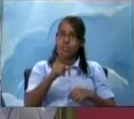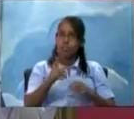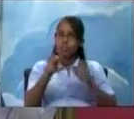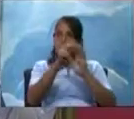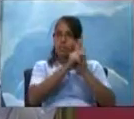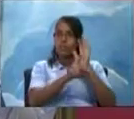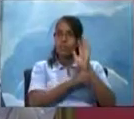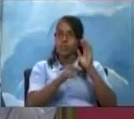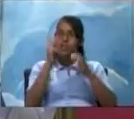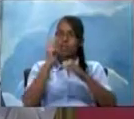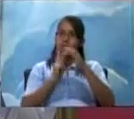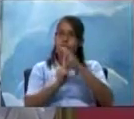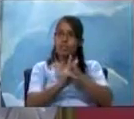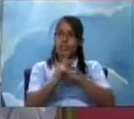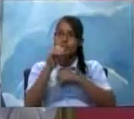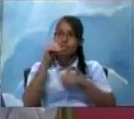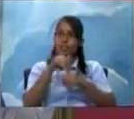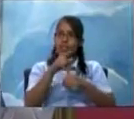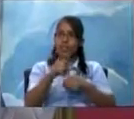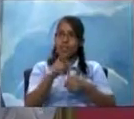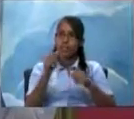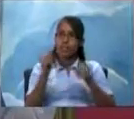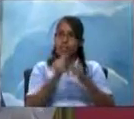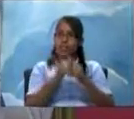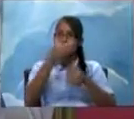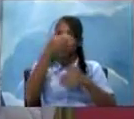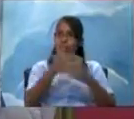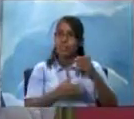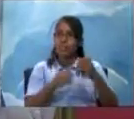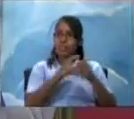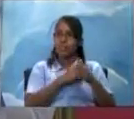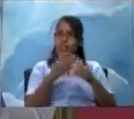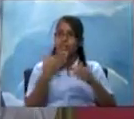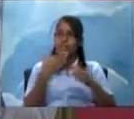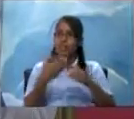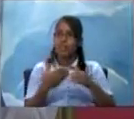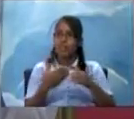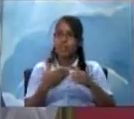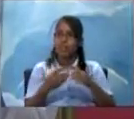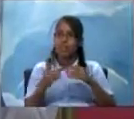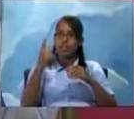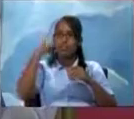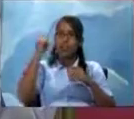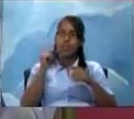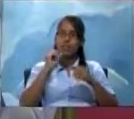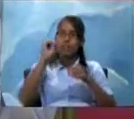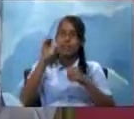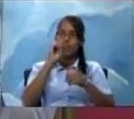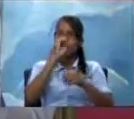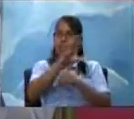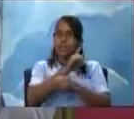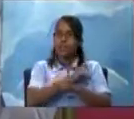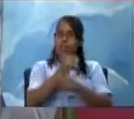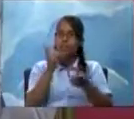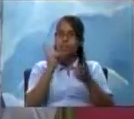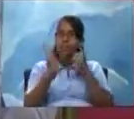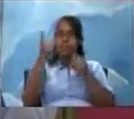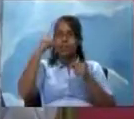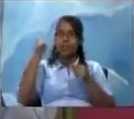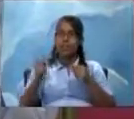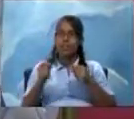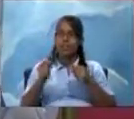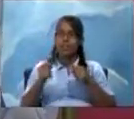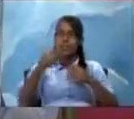un proyecto, una visión, una carta de pedirle una máquina para reproducir, aunque sea